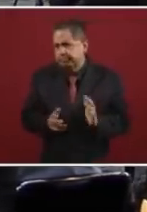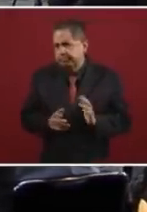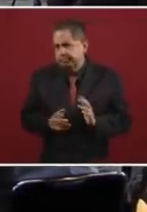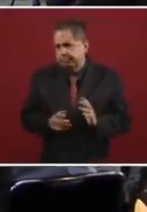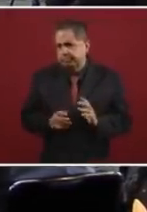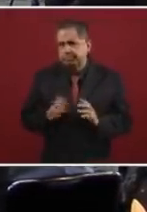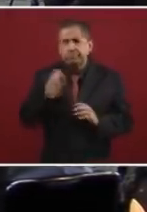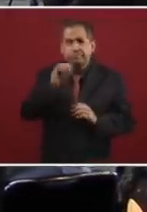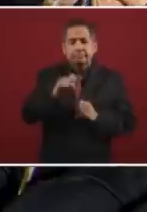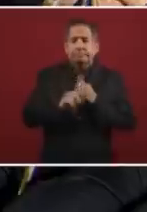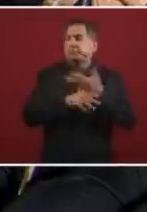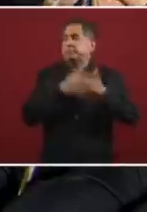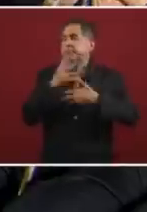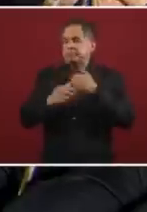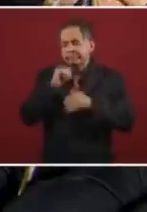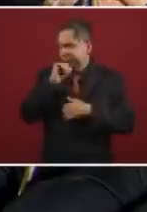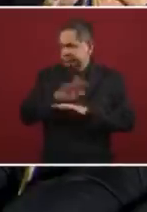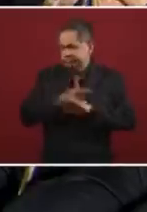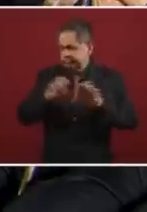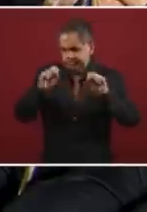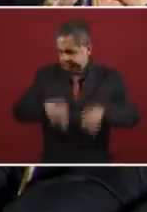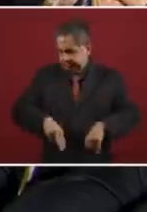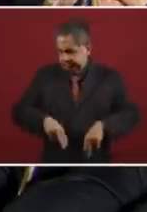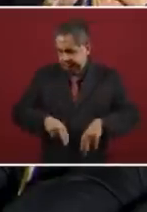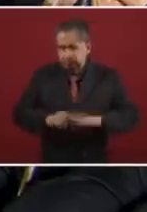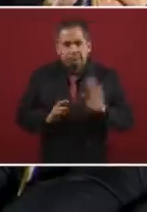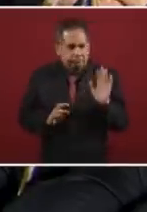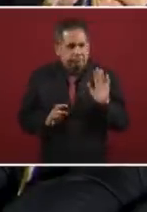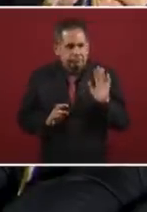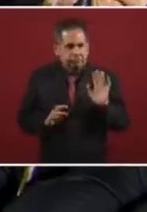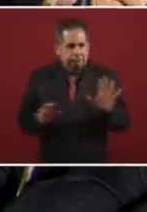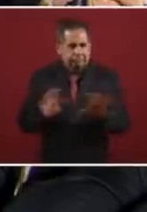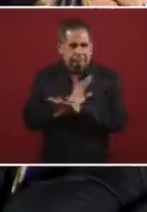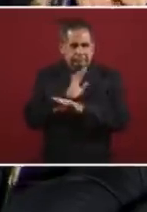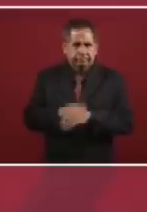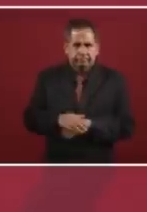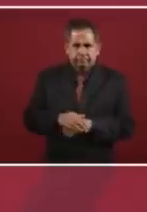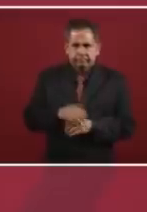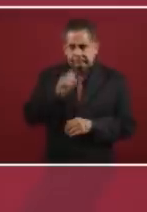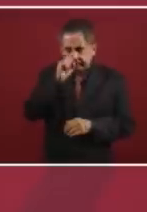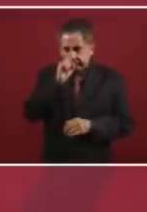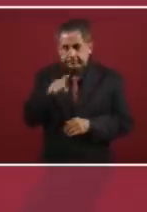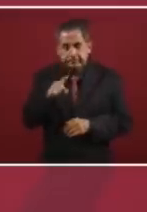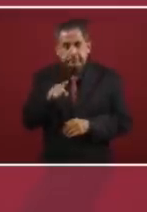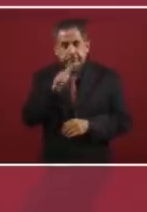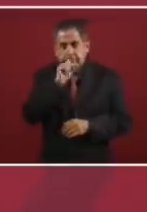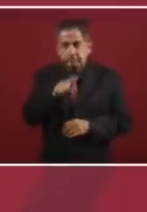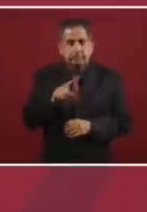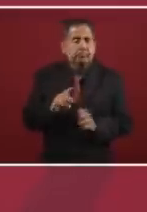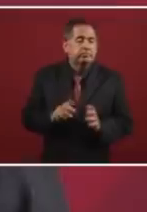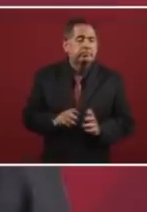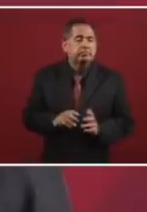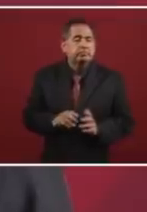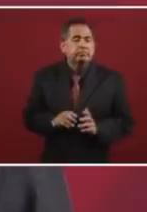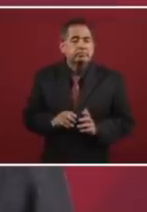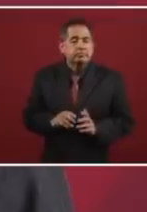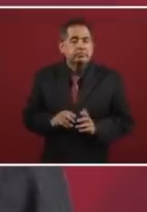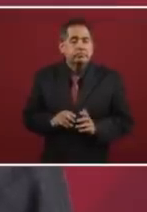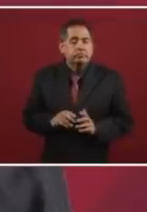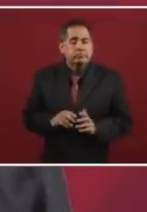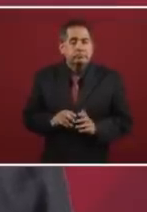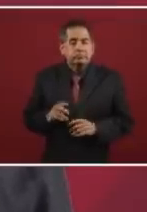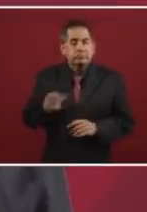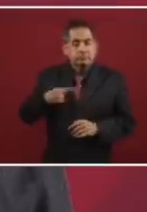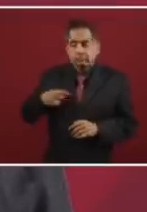sobresaltos se logra este cambio y lo mismo lo mismo la